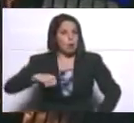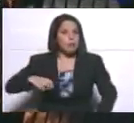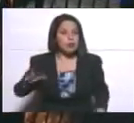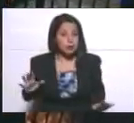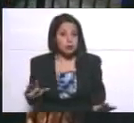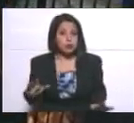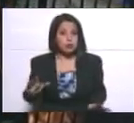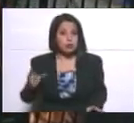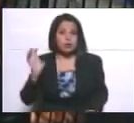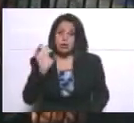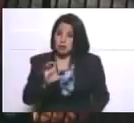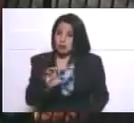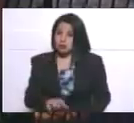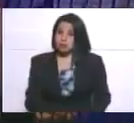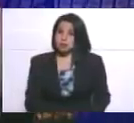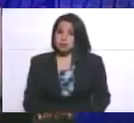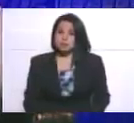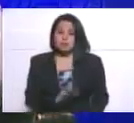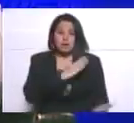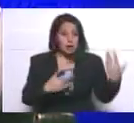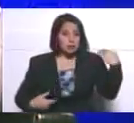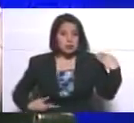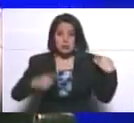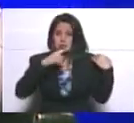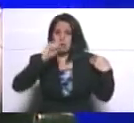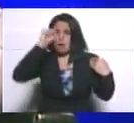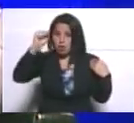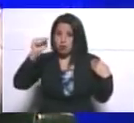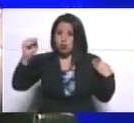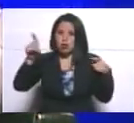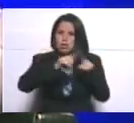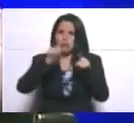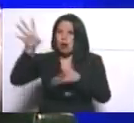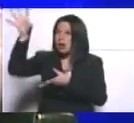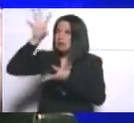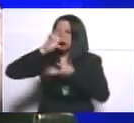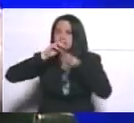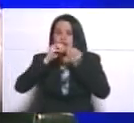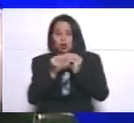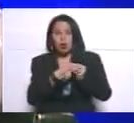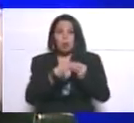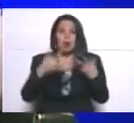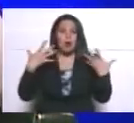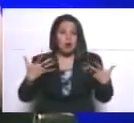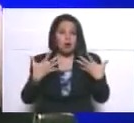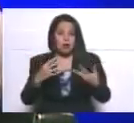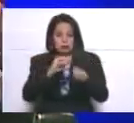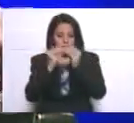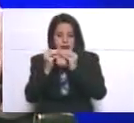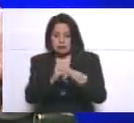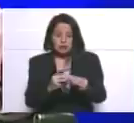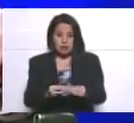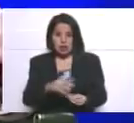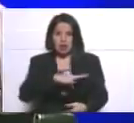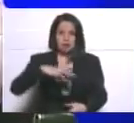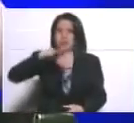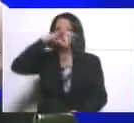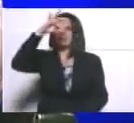Si el presidente Maduro retoma el espíritu constituyente del comandante Hugo Chávez, que dijo, el espíritu está